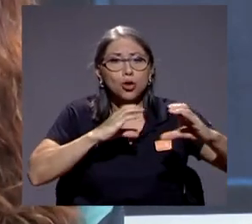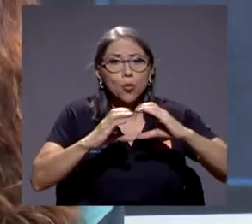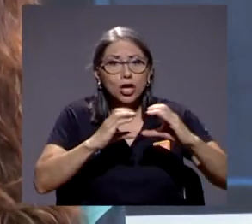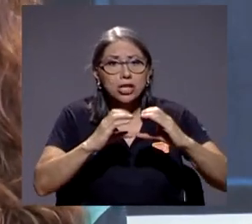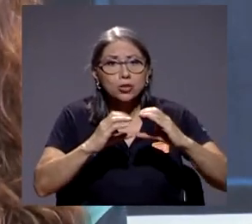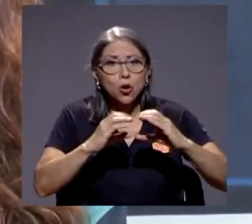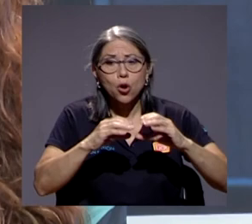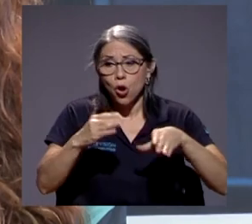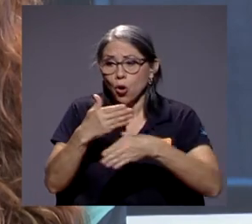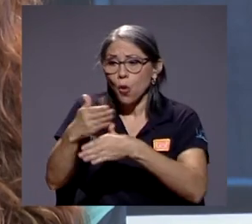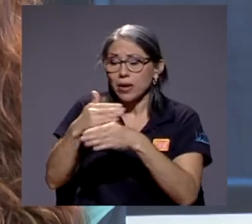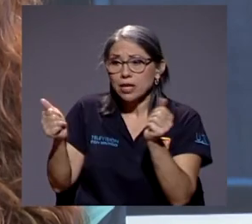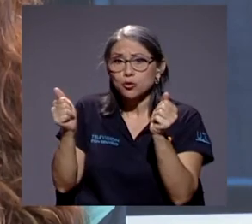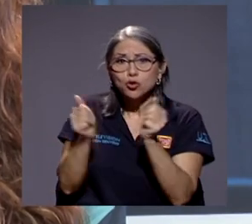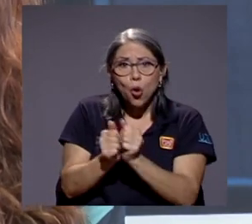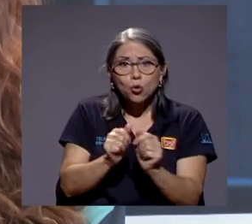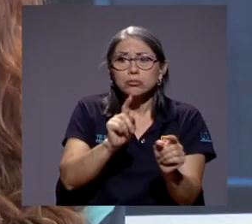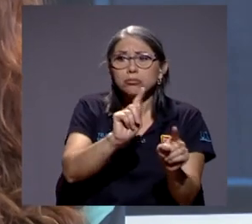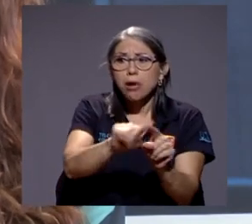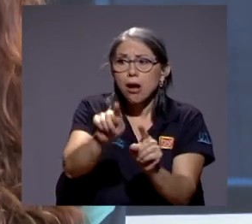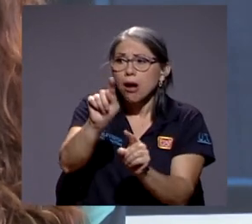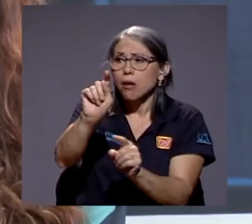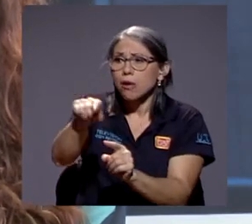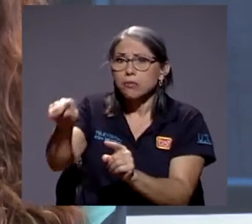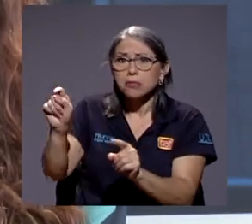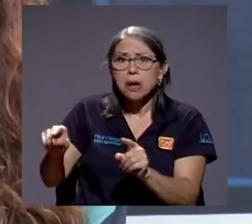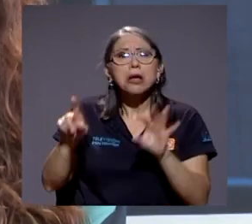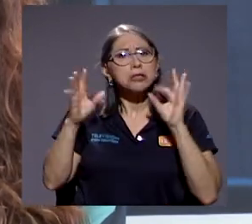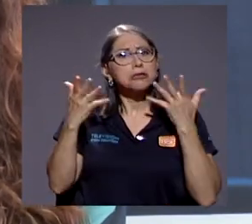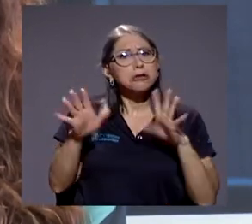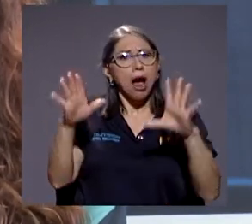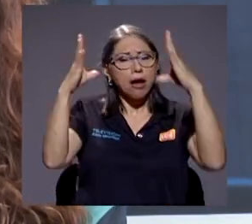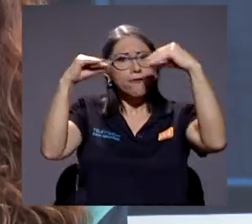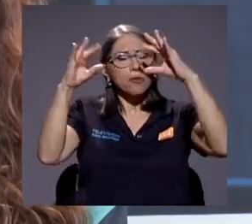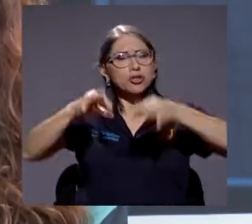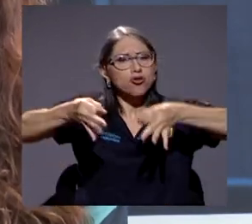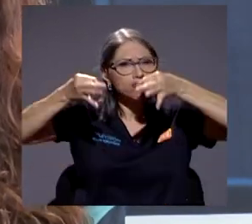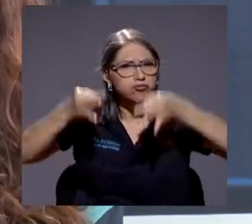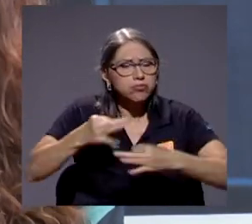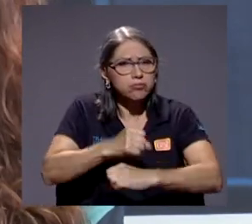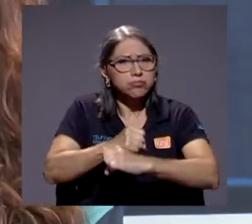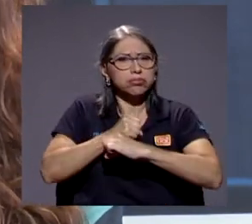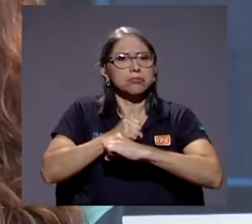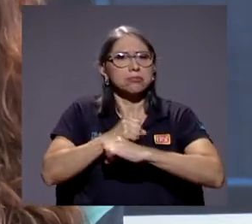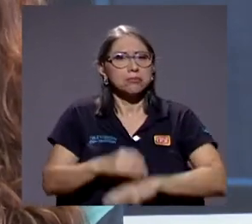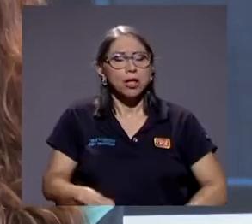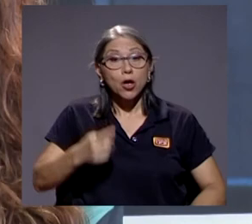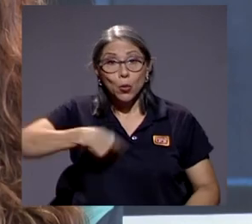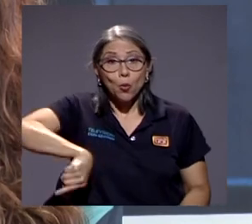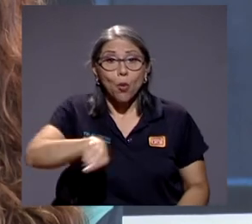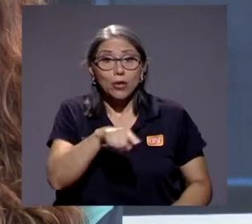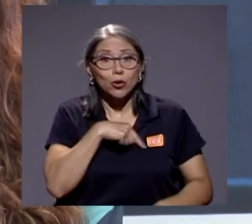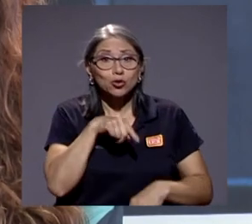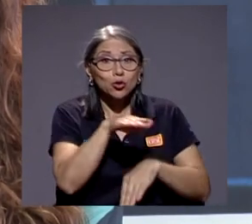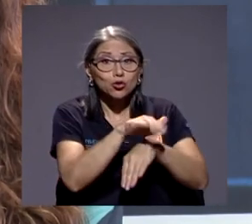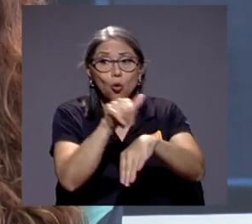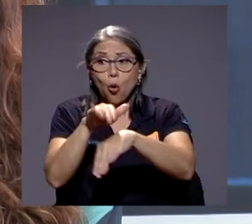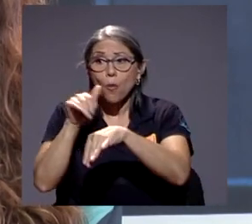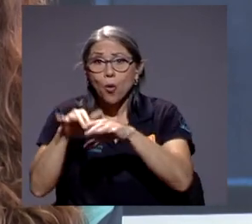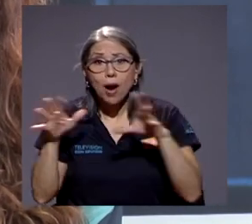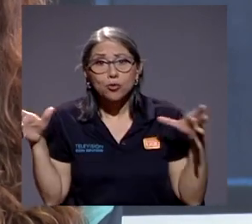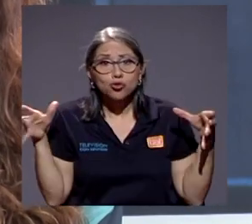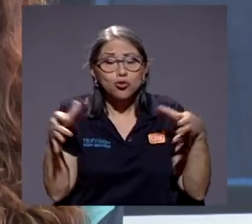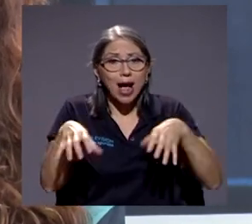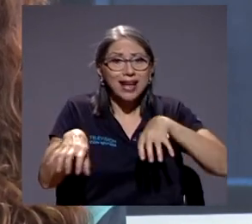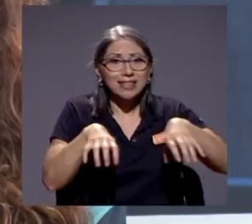muy validados entonces yo creo que de eso se trata o sea me parece que que cuando convocamos a una actividad desde la red es porque